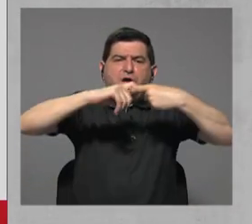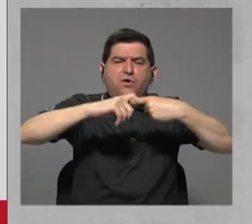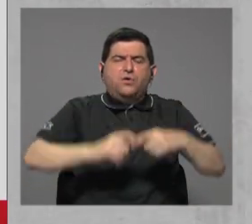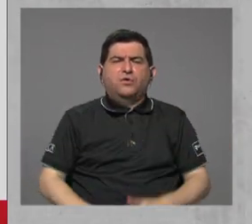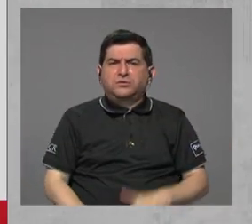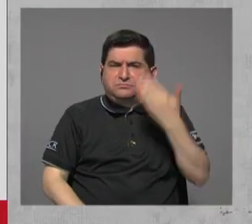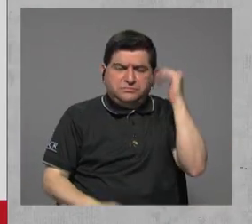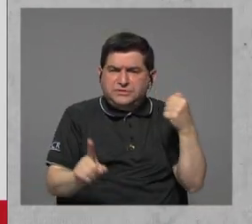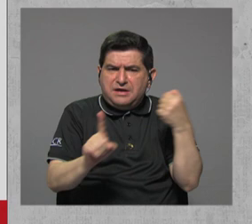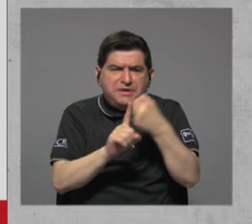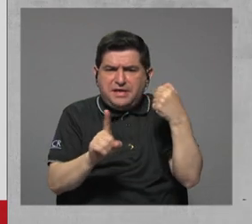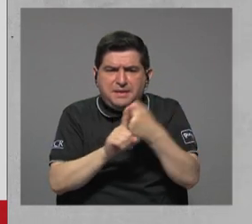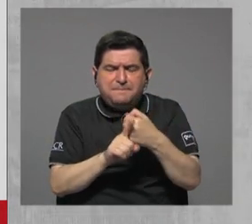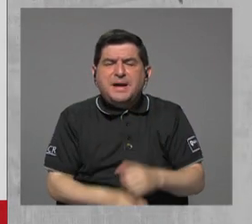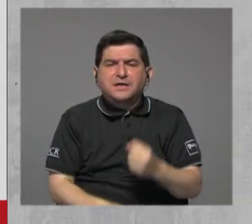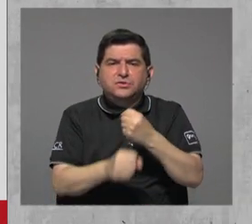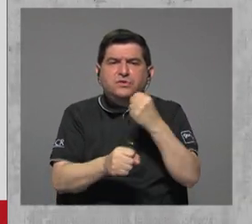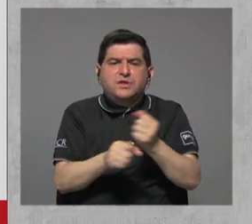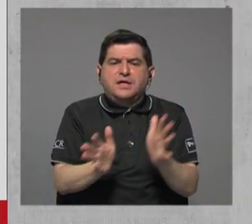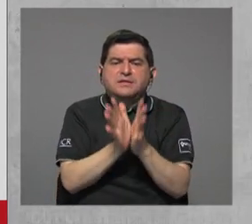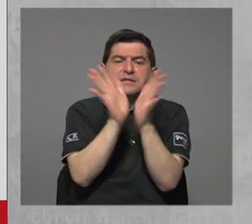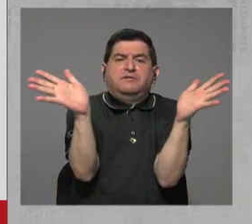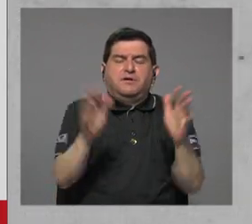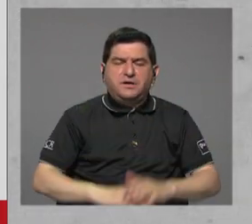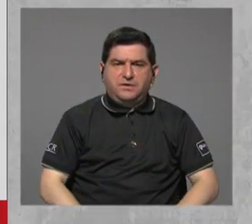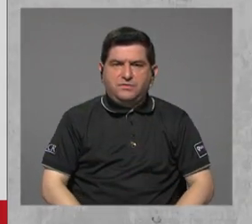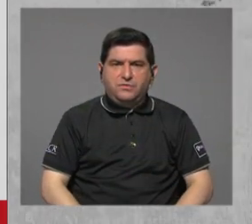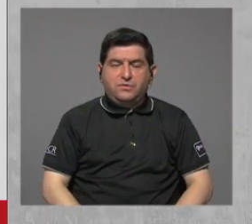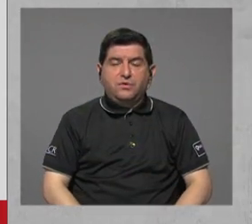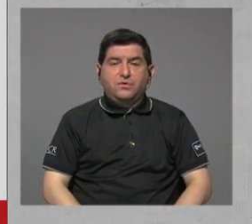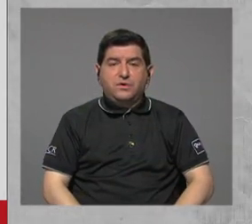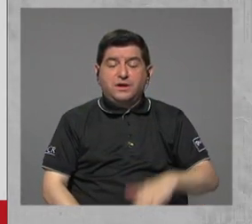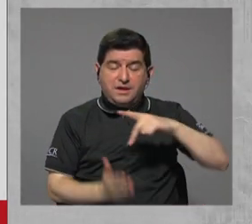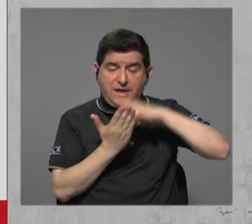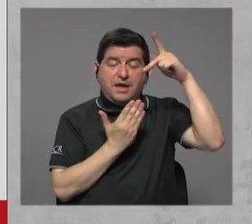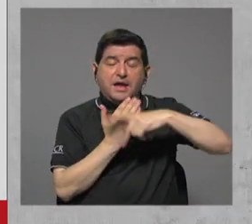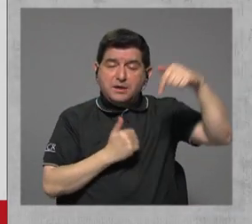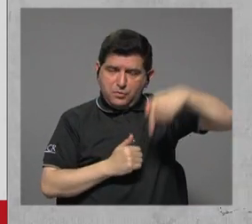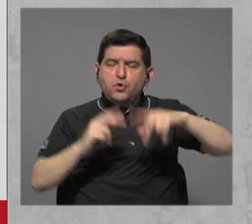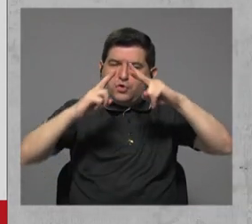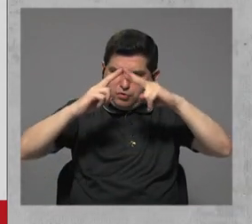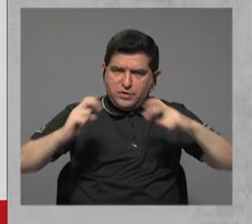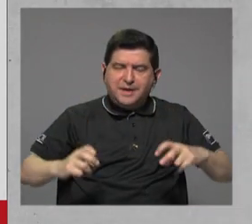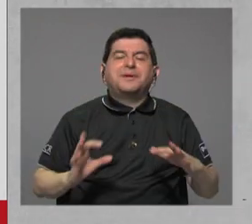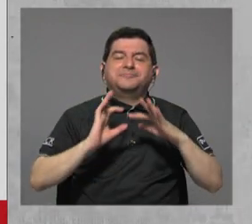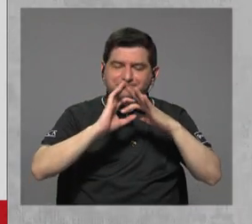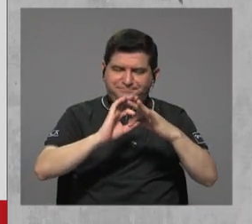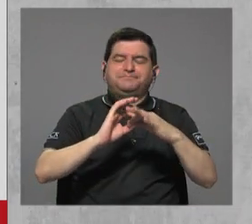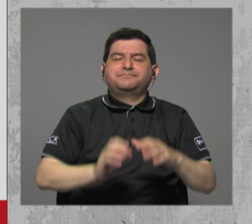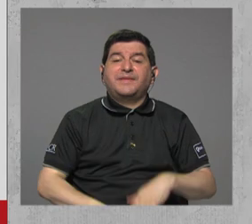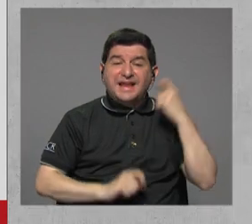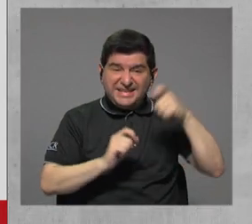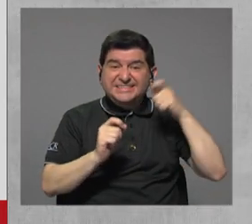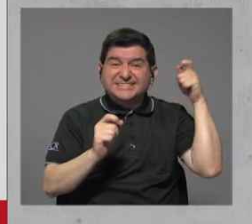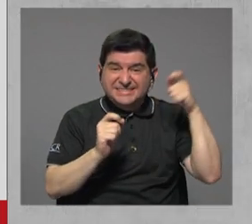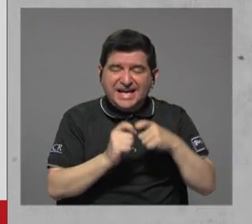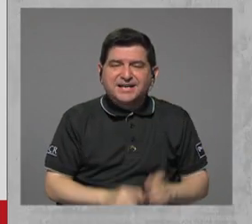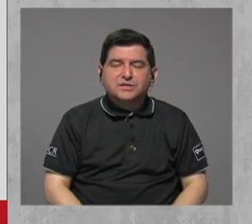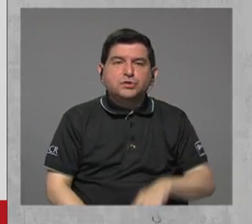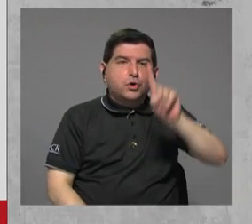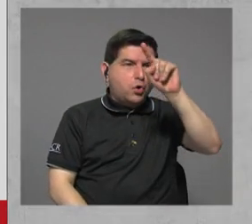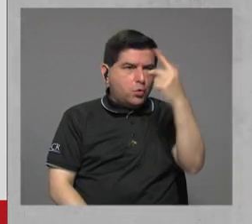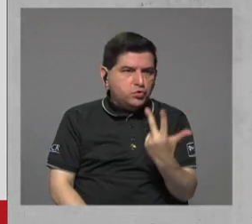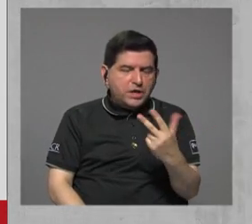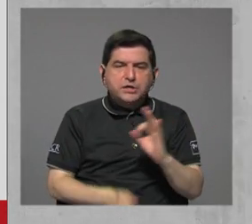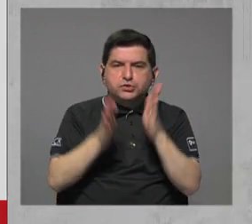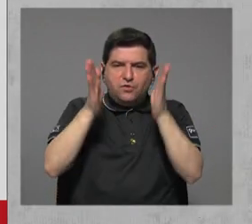impacto salarial del empleo público es un elemento que vamos a abordar a lo largo del programa de hoy a propósito y es que justamente un tercio del